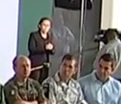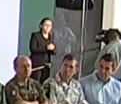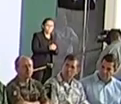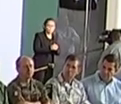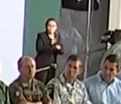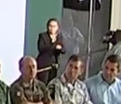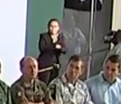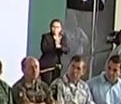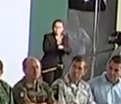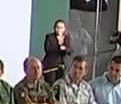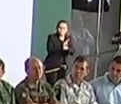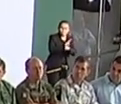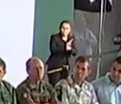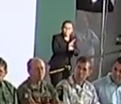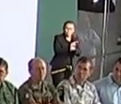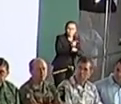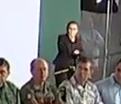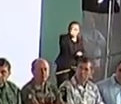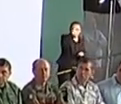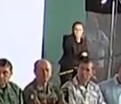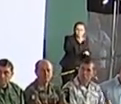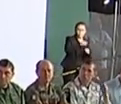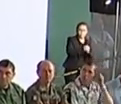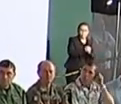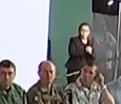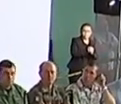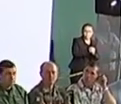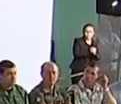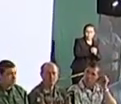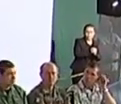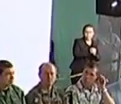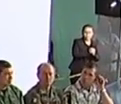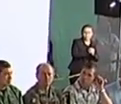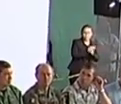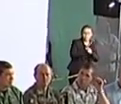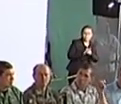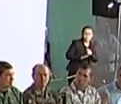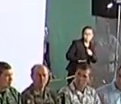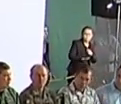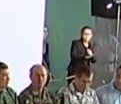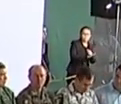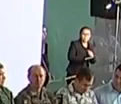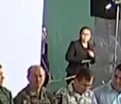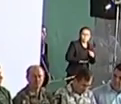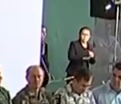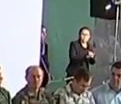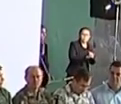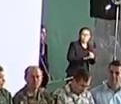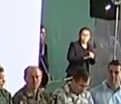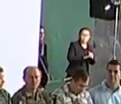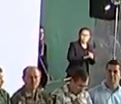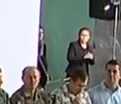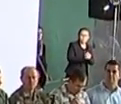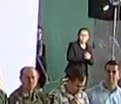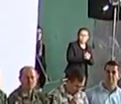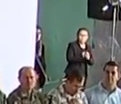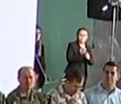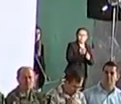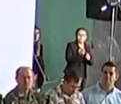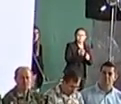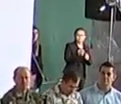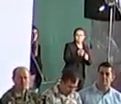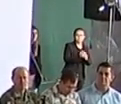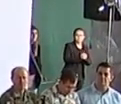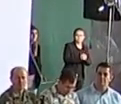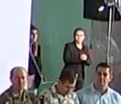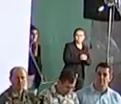protección para cerca de 500 periodistas en el país que se les